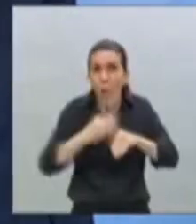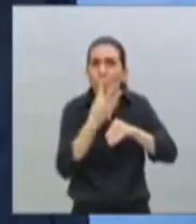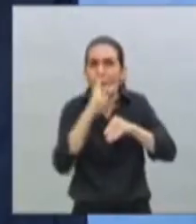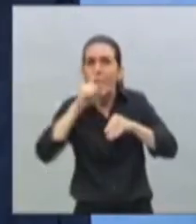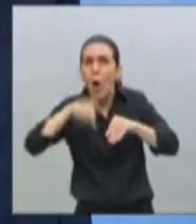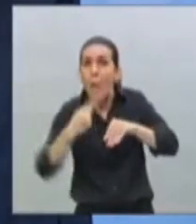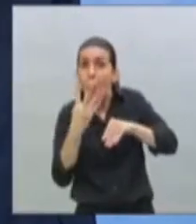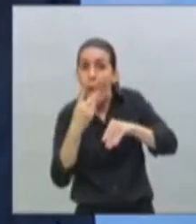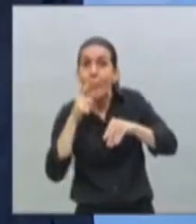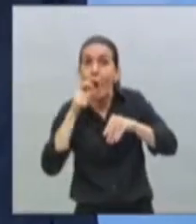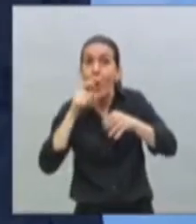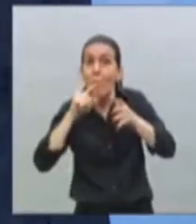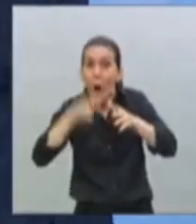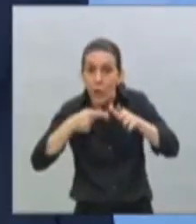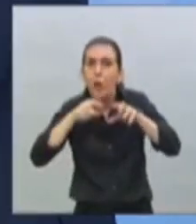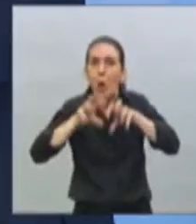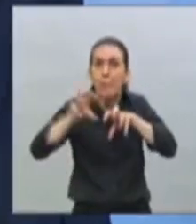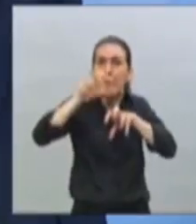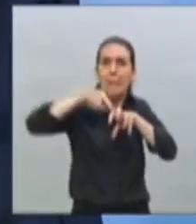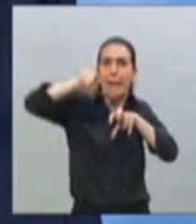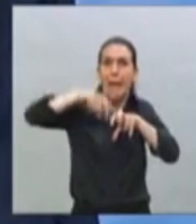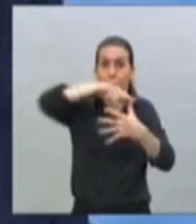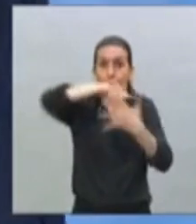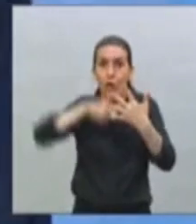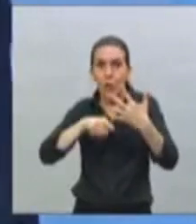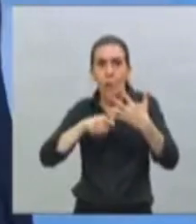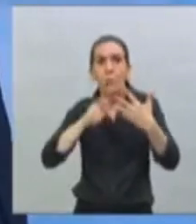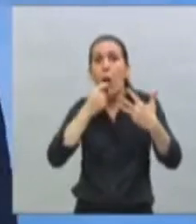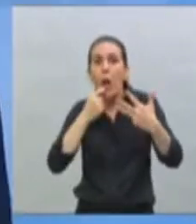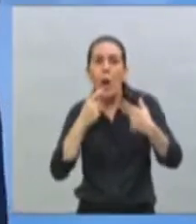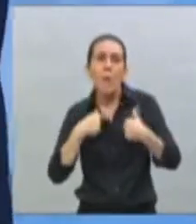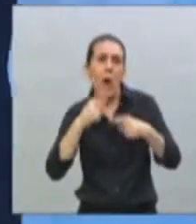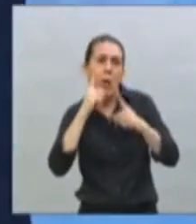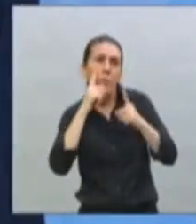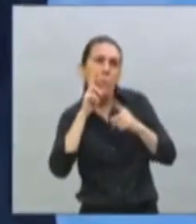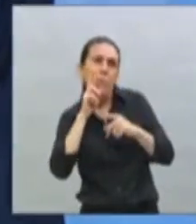Si uno mira provincia por provincia, va a ver que se ha